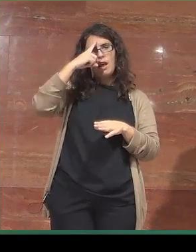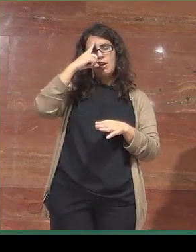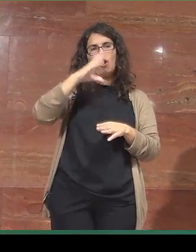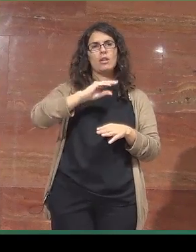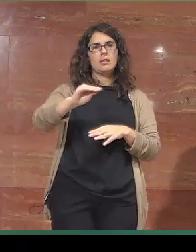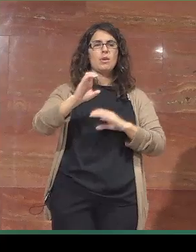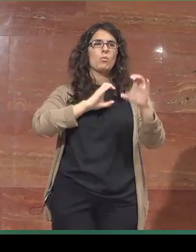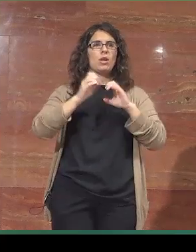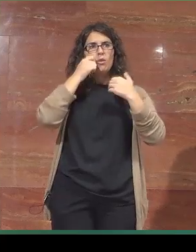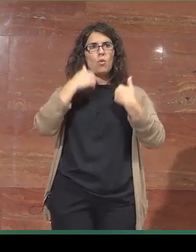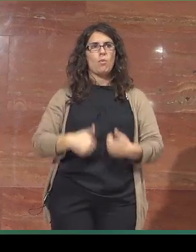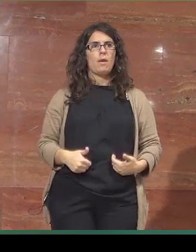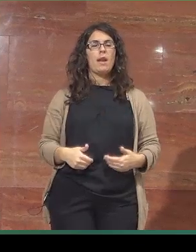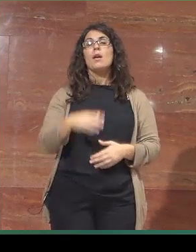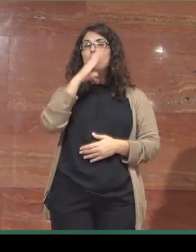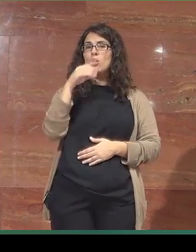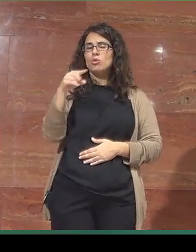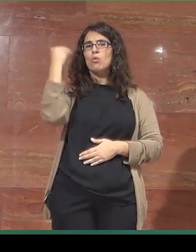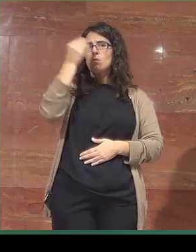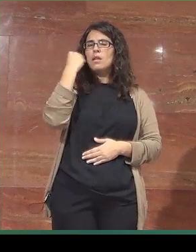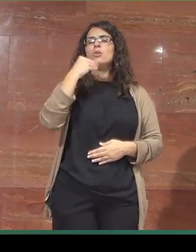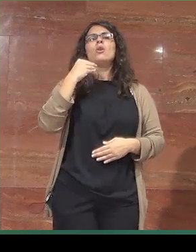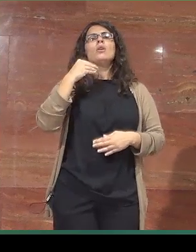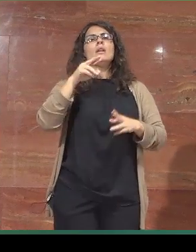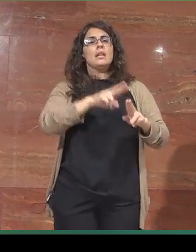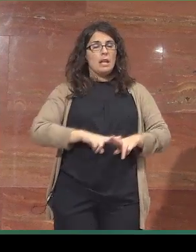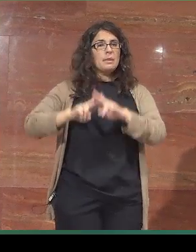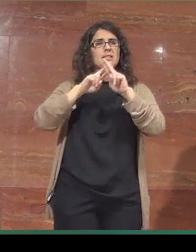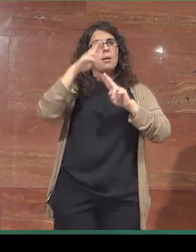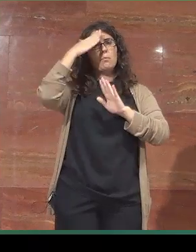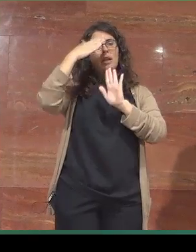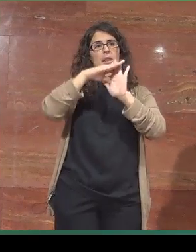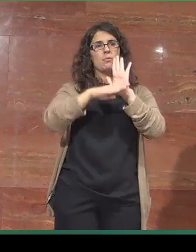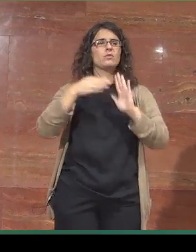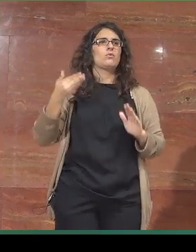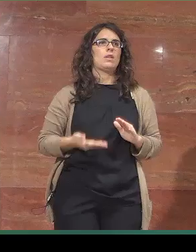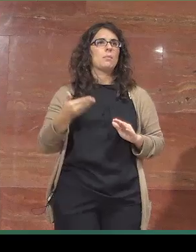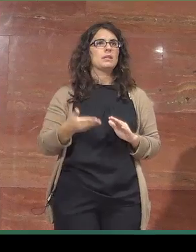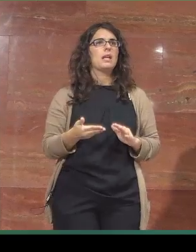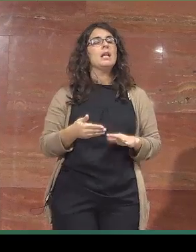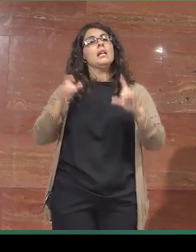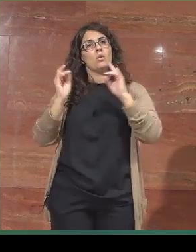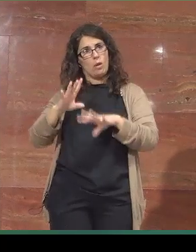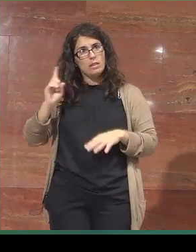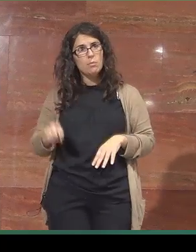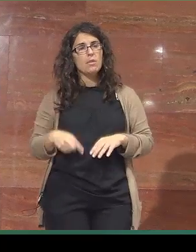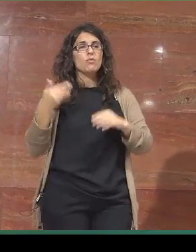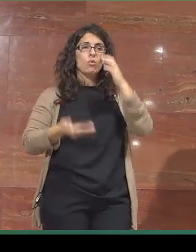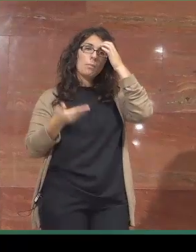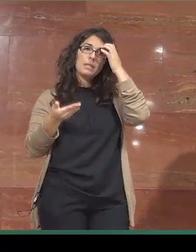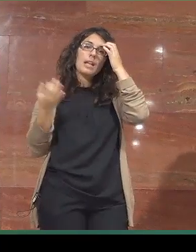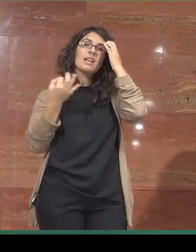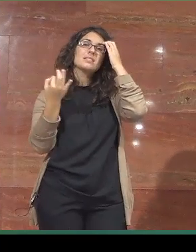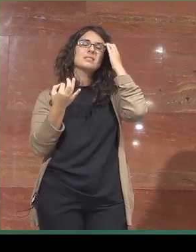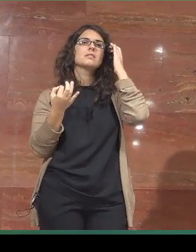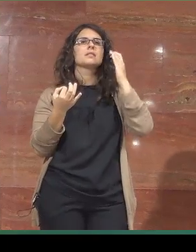comunicación humana, y yo creo que en este sentido una revisión de esos principios es fundamental. Igualmente que es fundamental